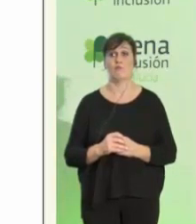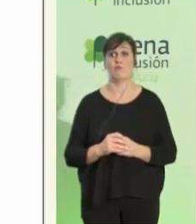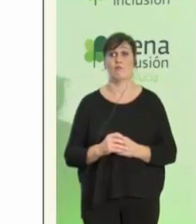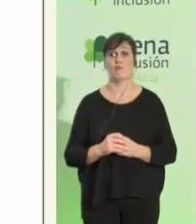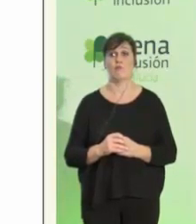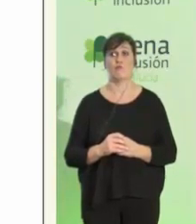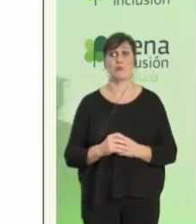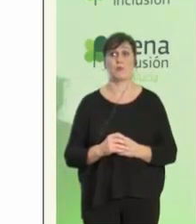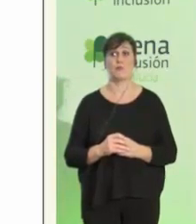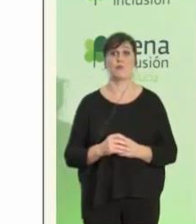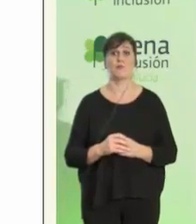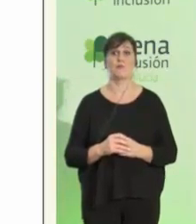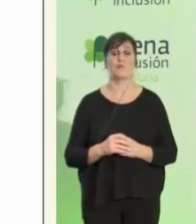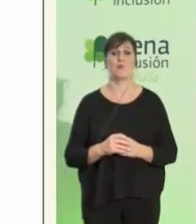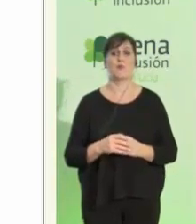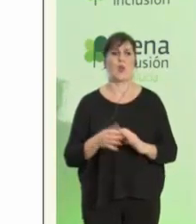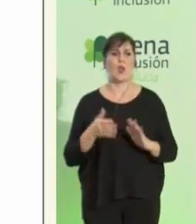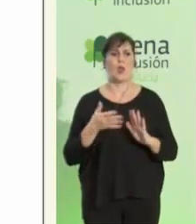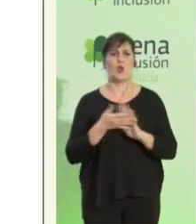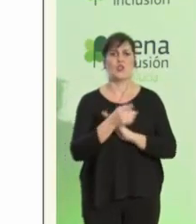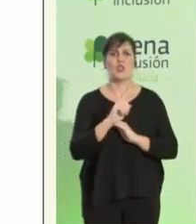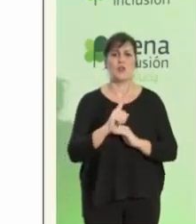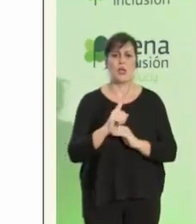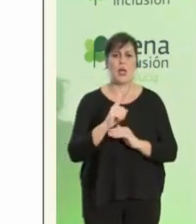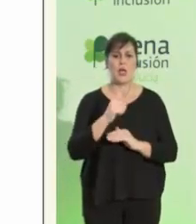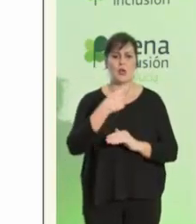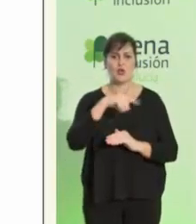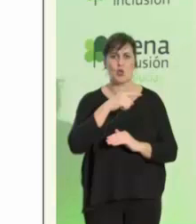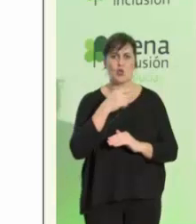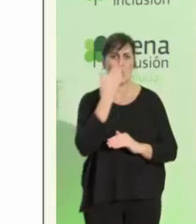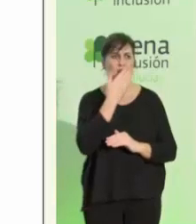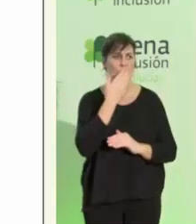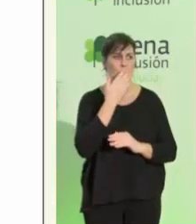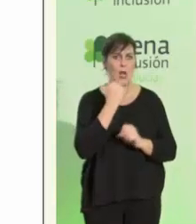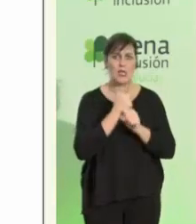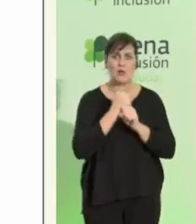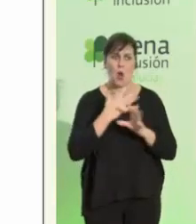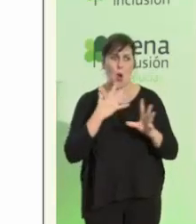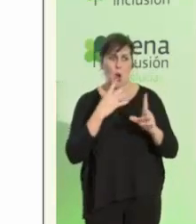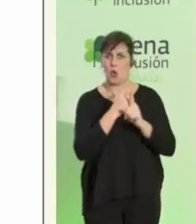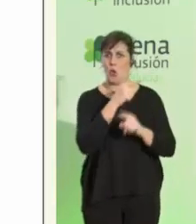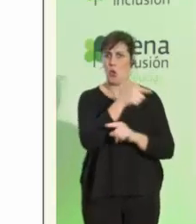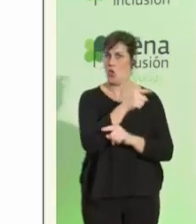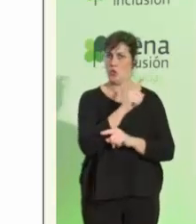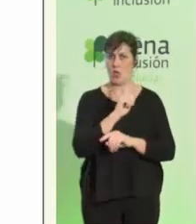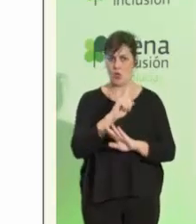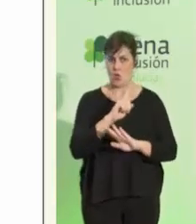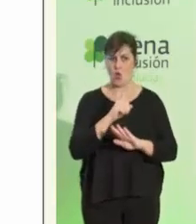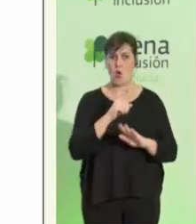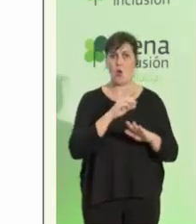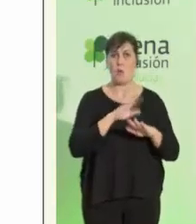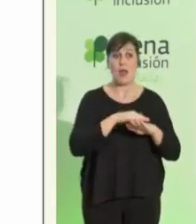no es que trabajemos en contra de esa institución, de la escuela, sino que la ayudamos en su